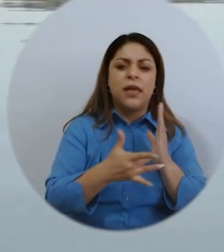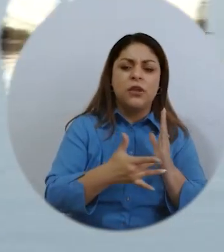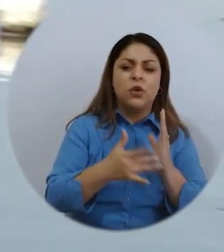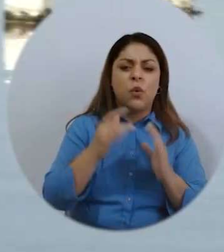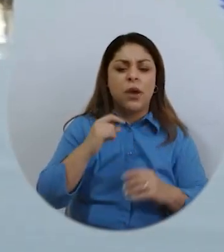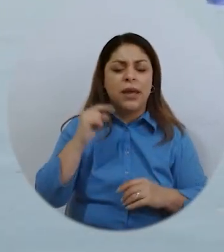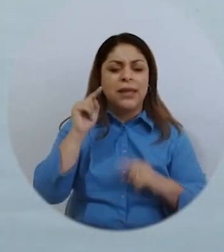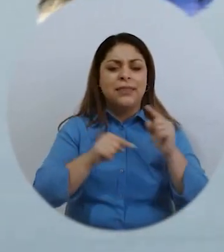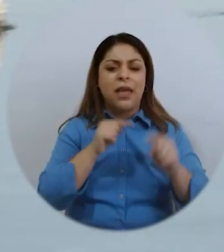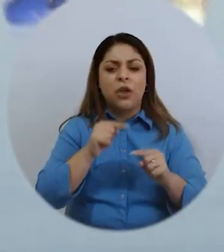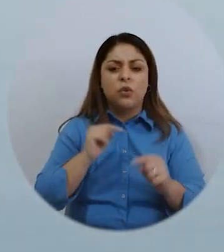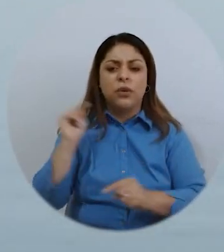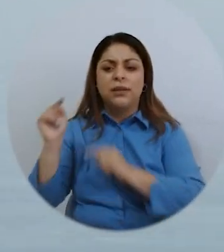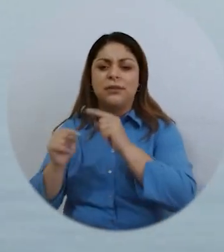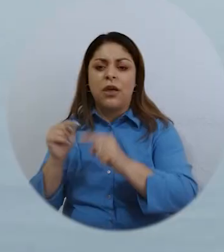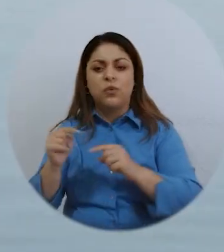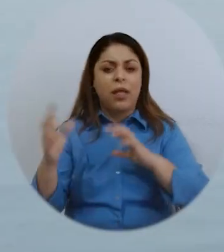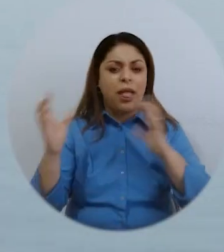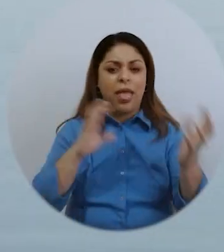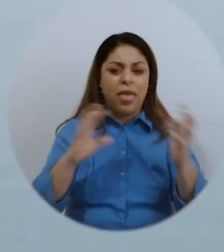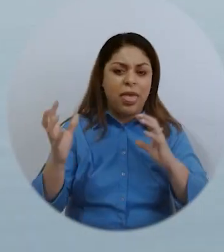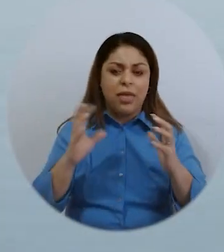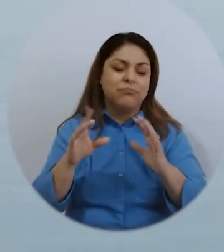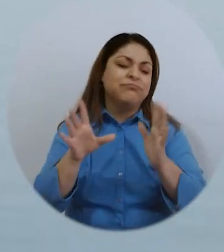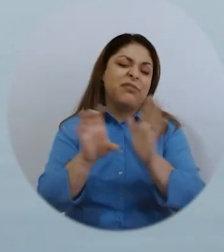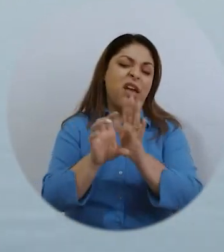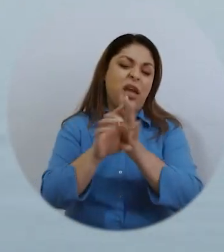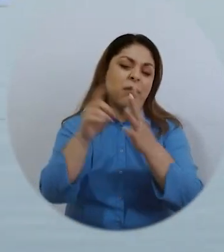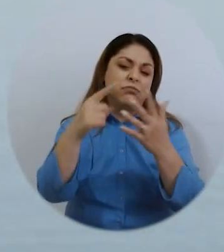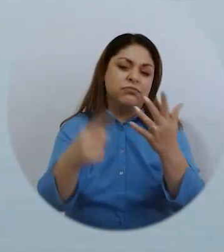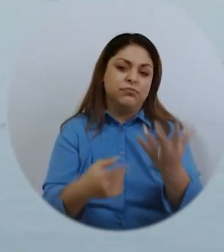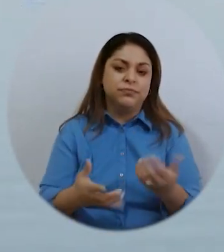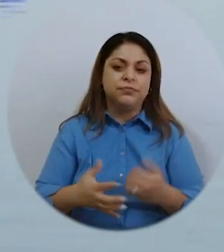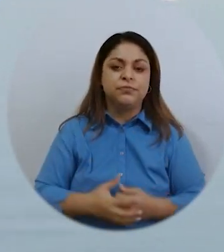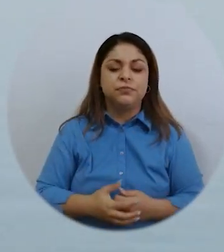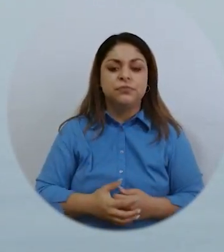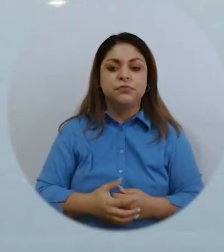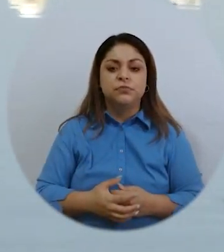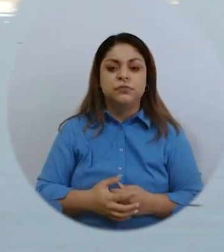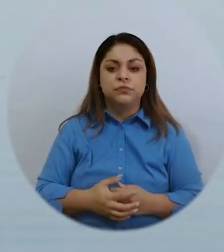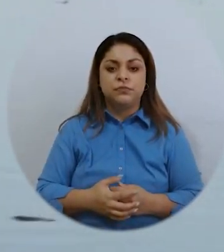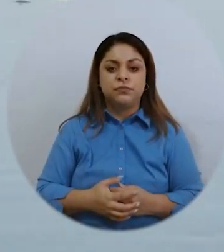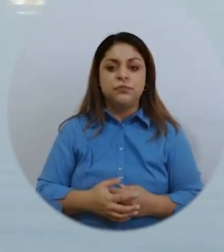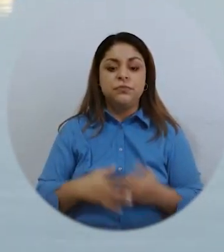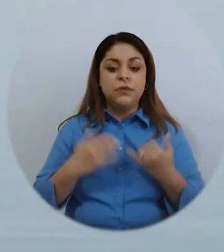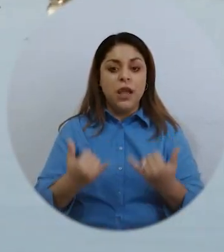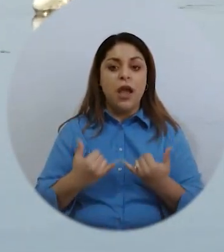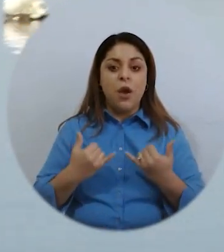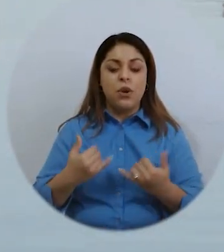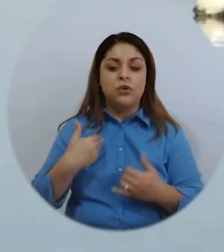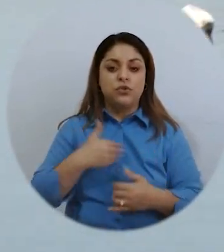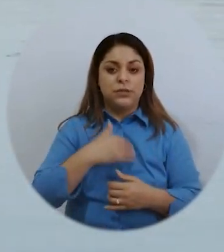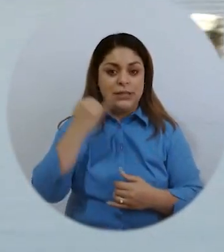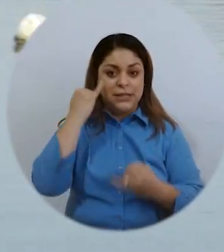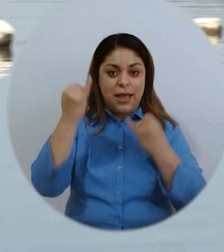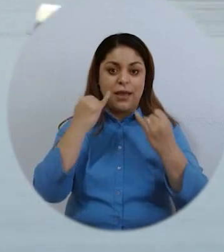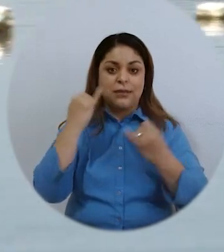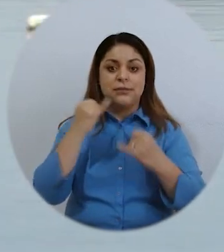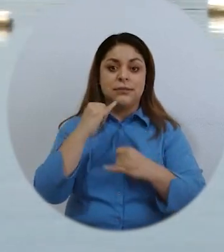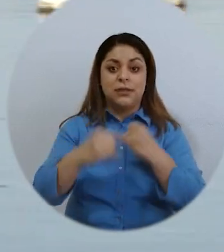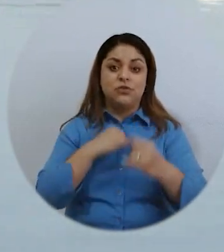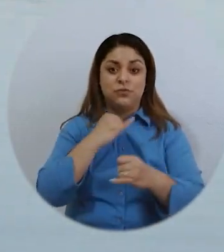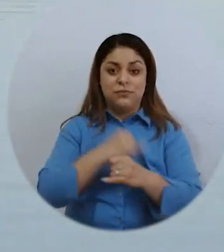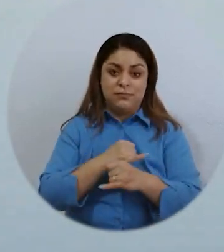criterio técnico, por poner algunos ejemplos, ¿no? Es decir, hay un cambio. Hemos estado en